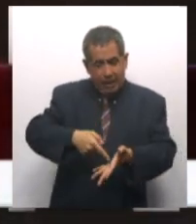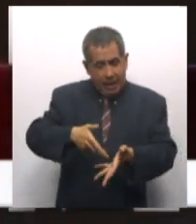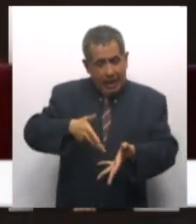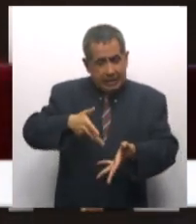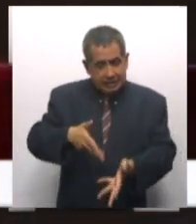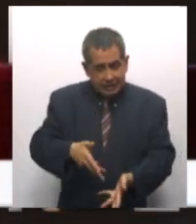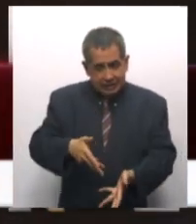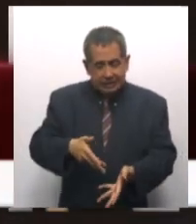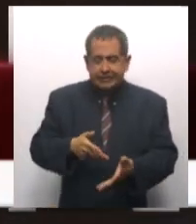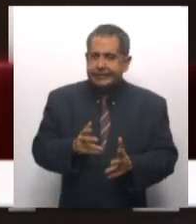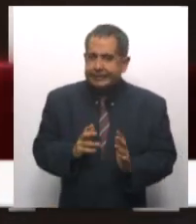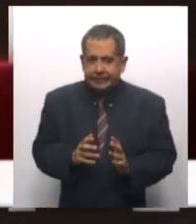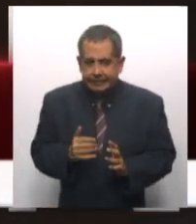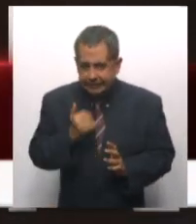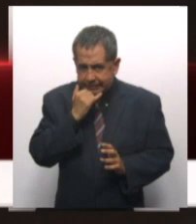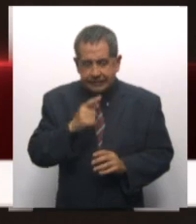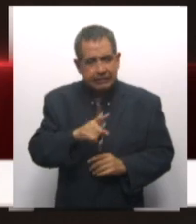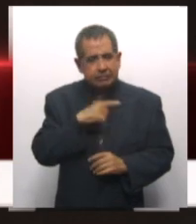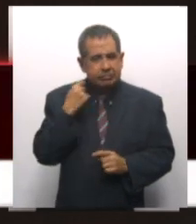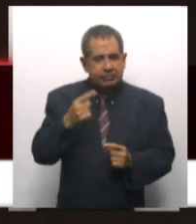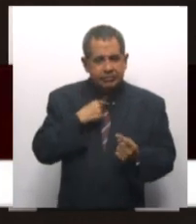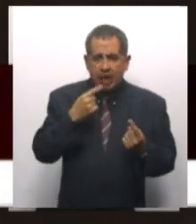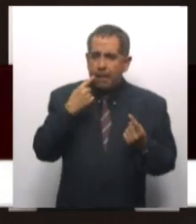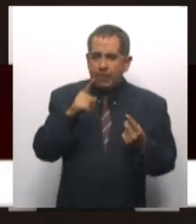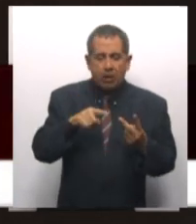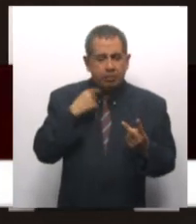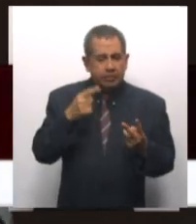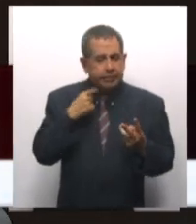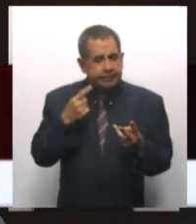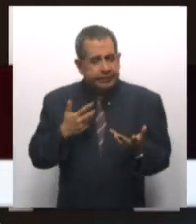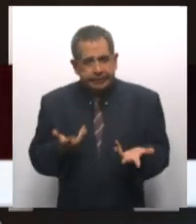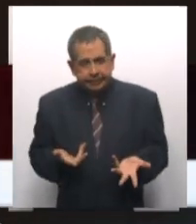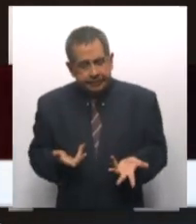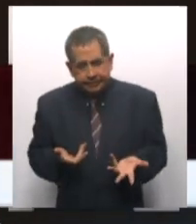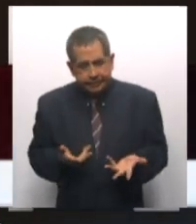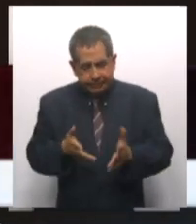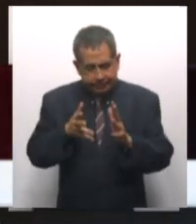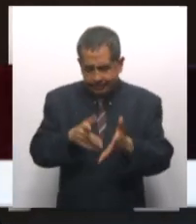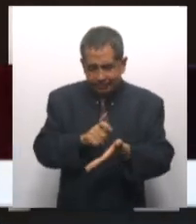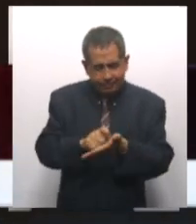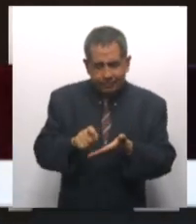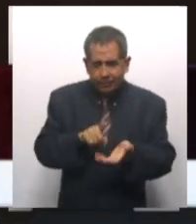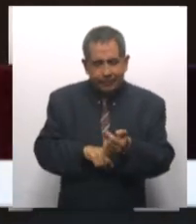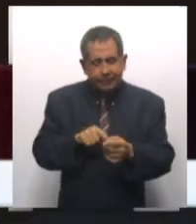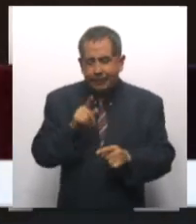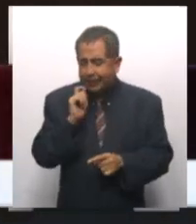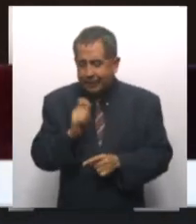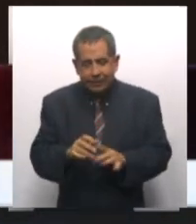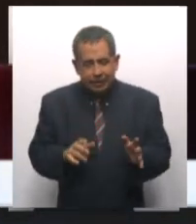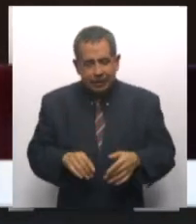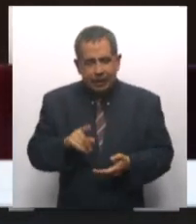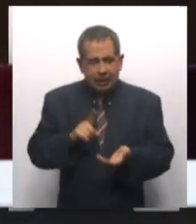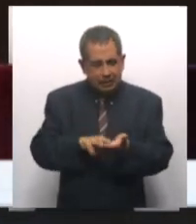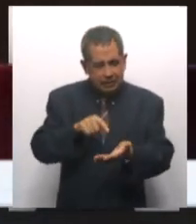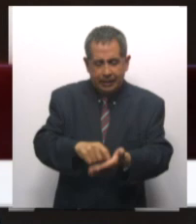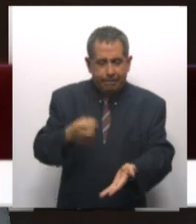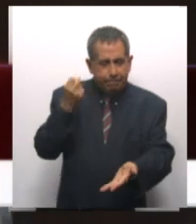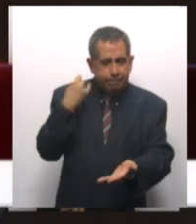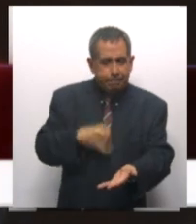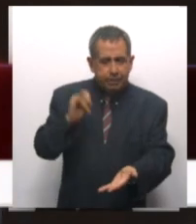esta reserva como está escrita de manera literal. Es un